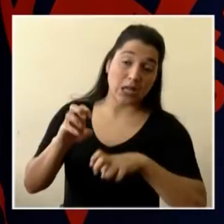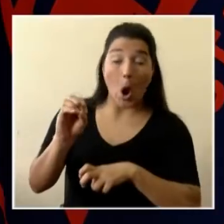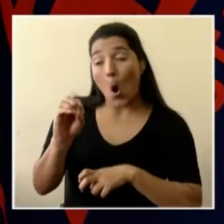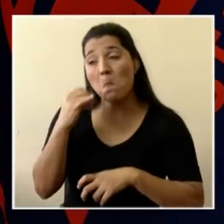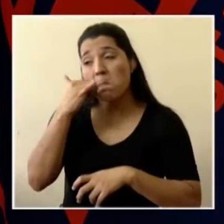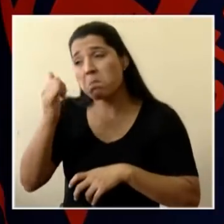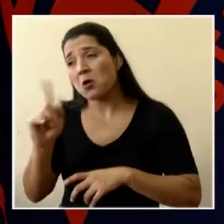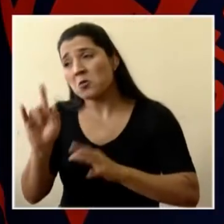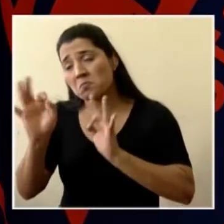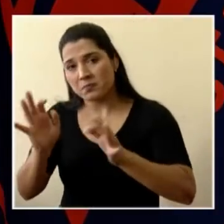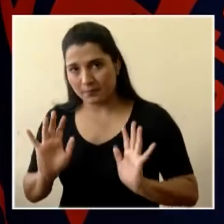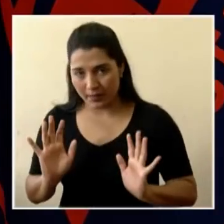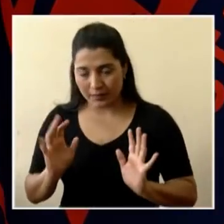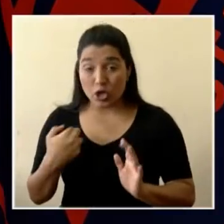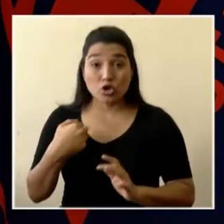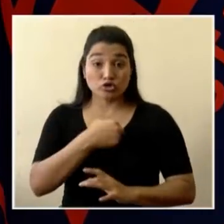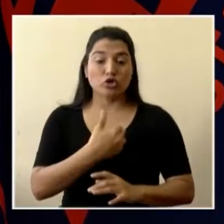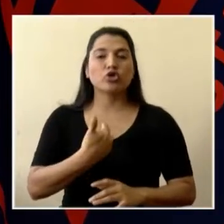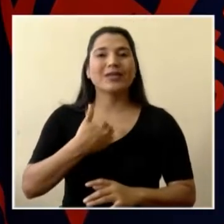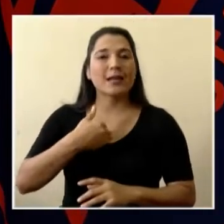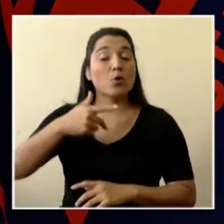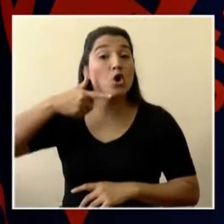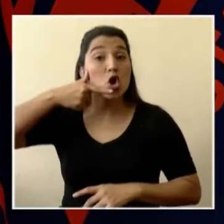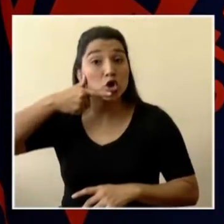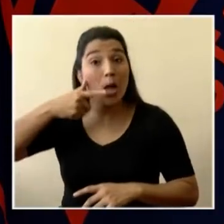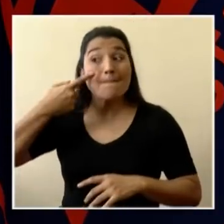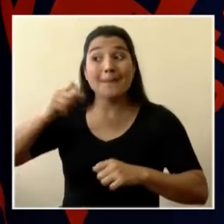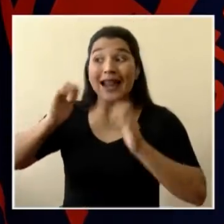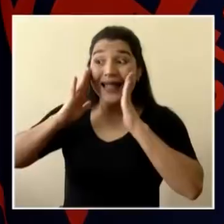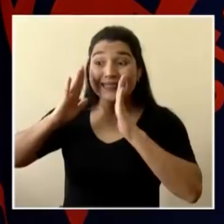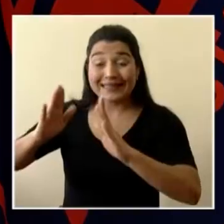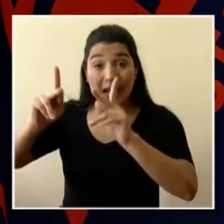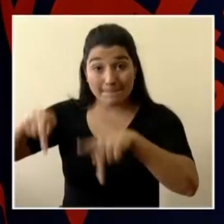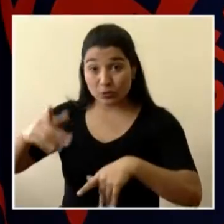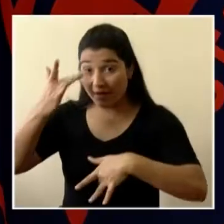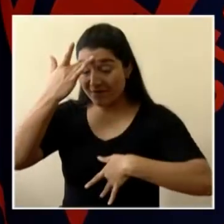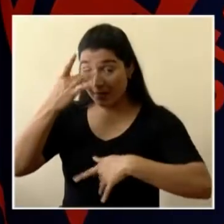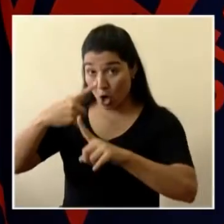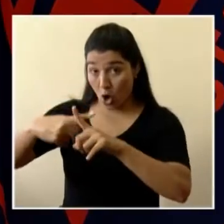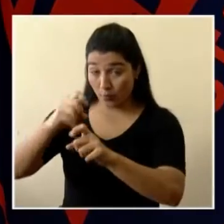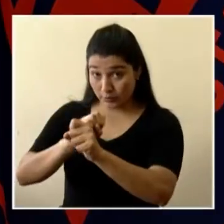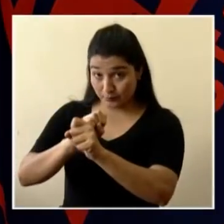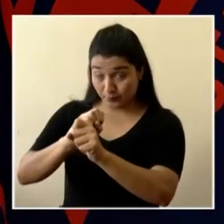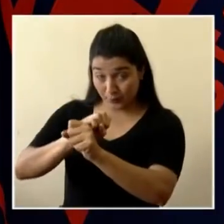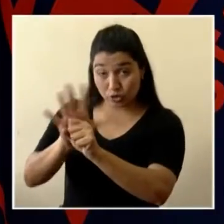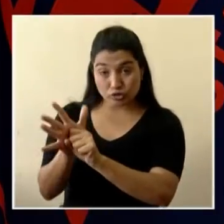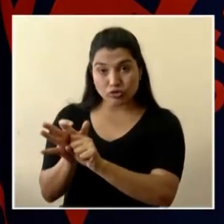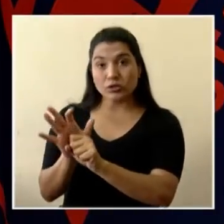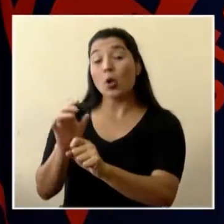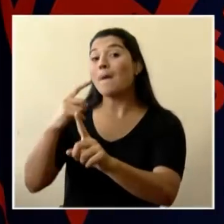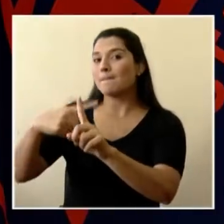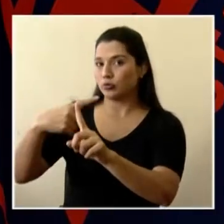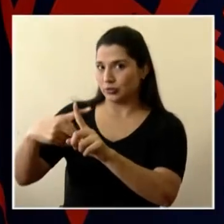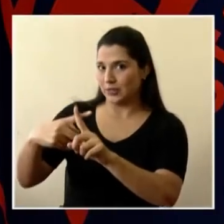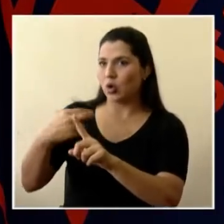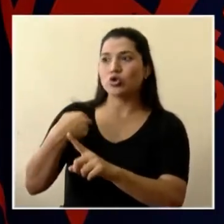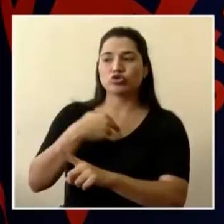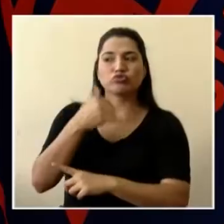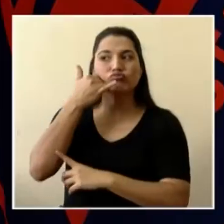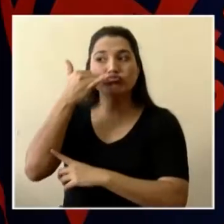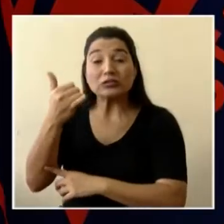seguimiento personalizado a cada uno de los pacientes COVID positivos. Este seguimiento se realiza por teléfono y en caso necesario se realiza presencial.